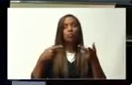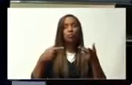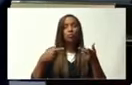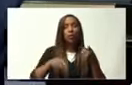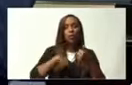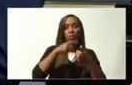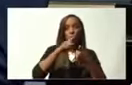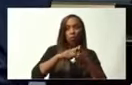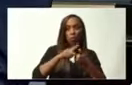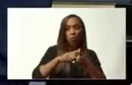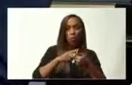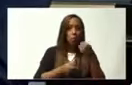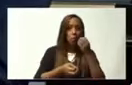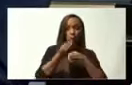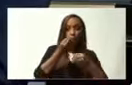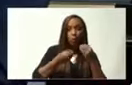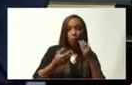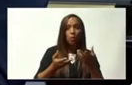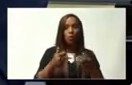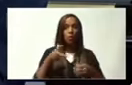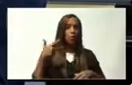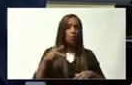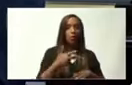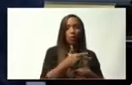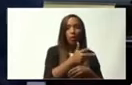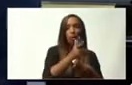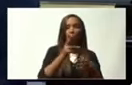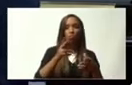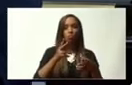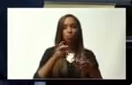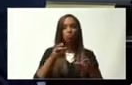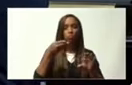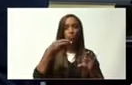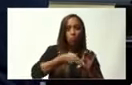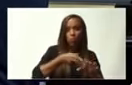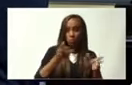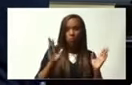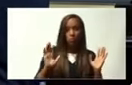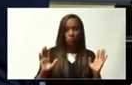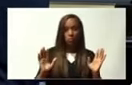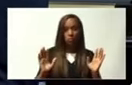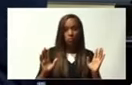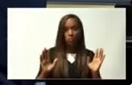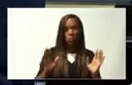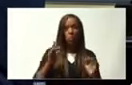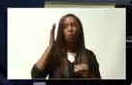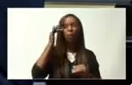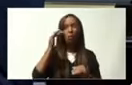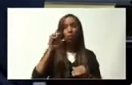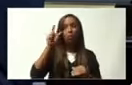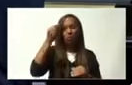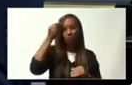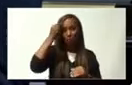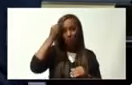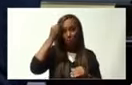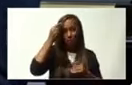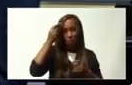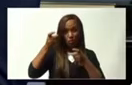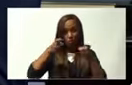gobierno. Este es el gobierno de la propaganda y la publicidad. Porque en vez de invertir